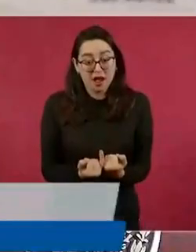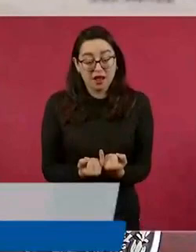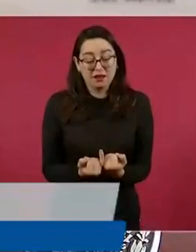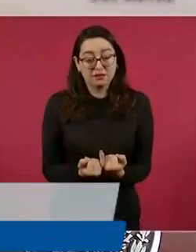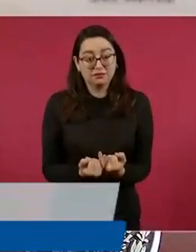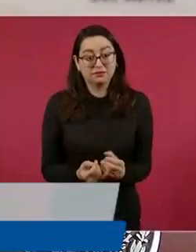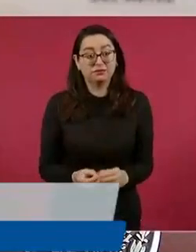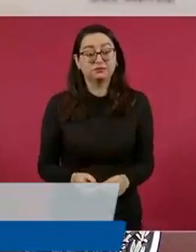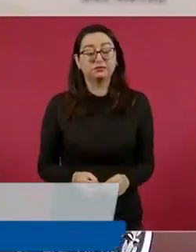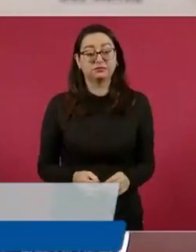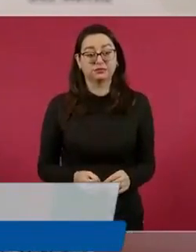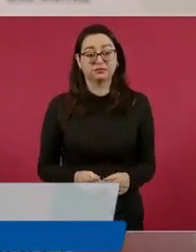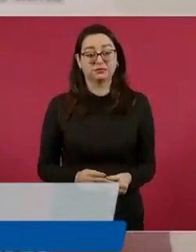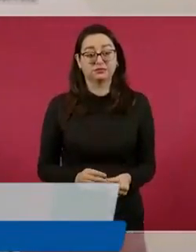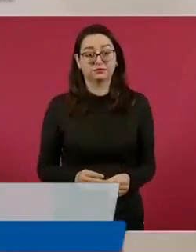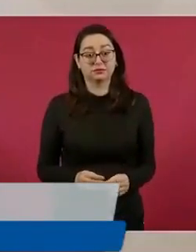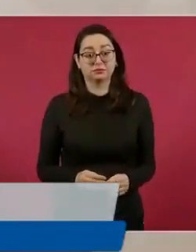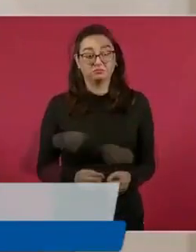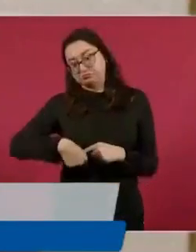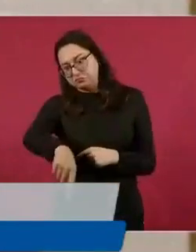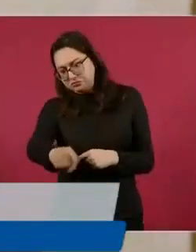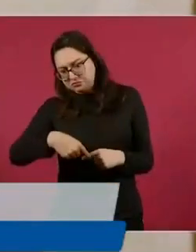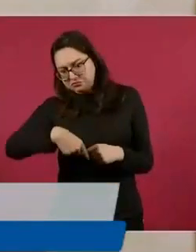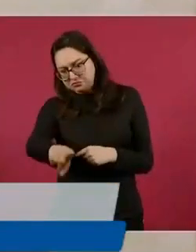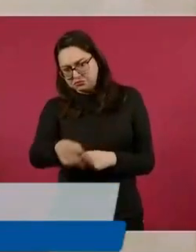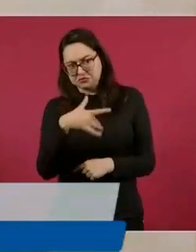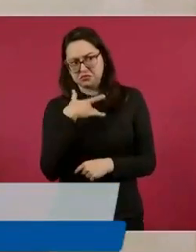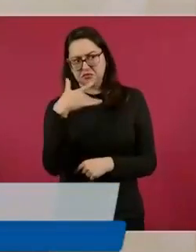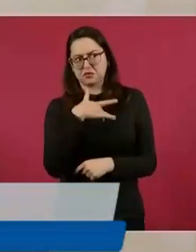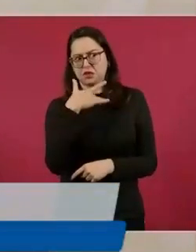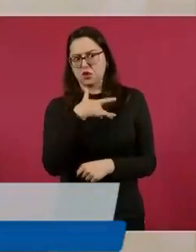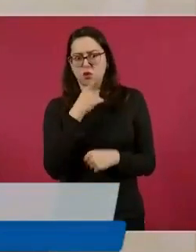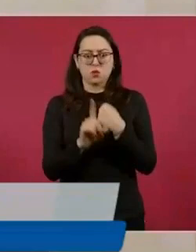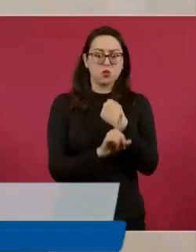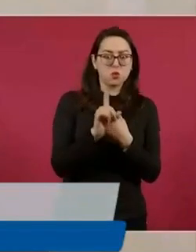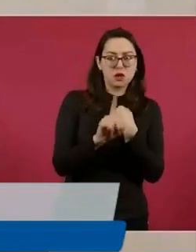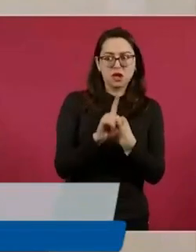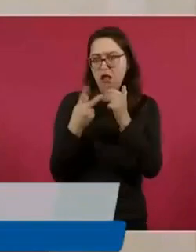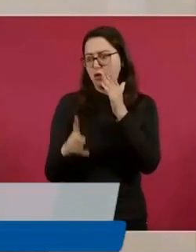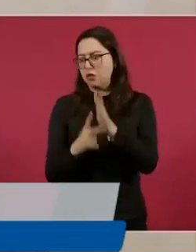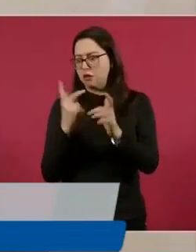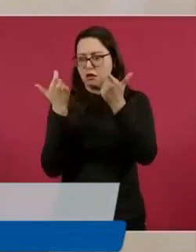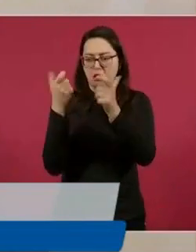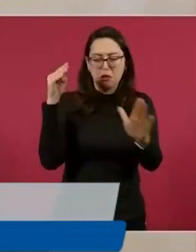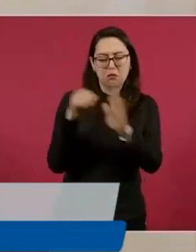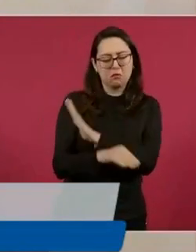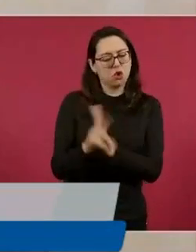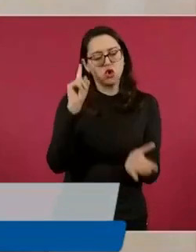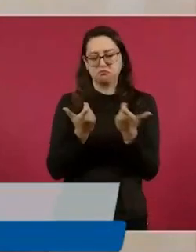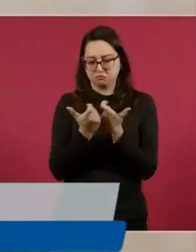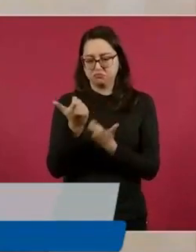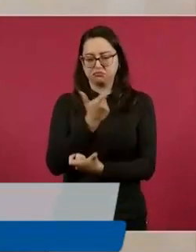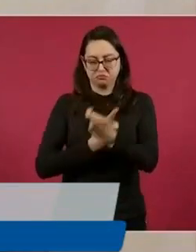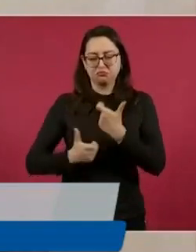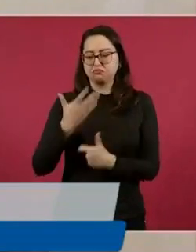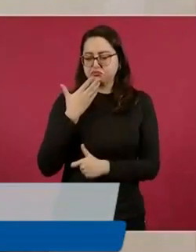no veo nada que nos pueda afectar, nada. La economía está bien, vamos a seguir creciendo.